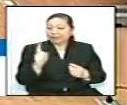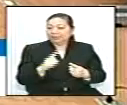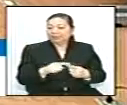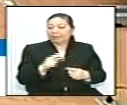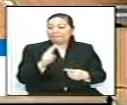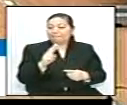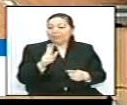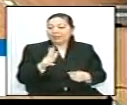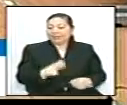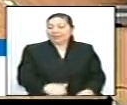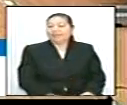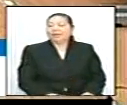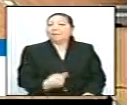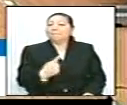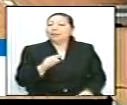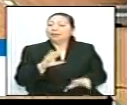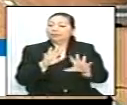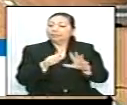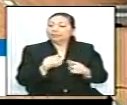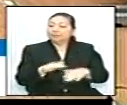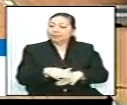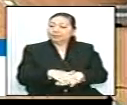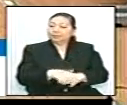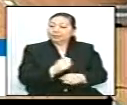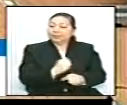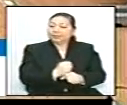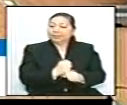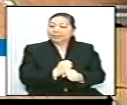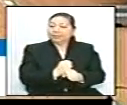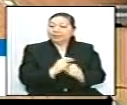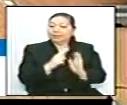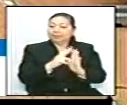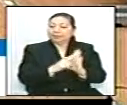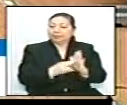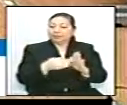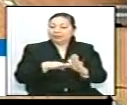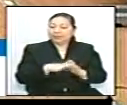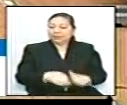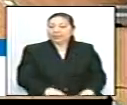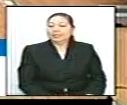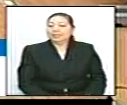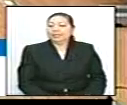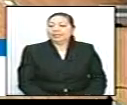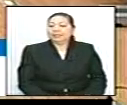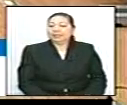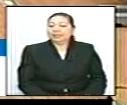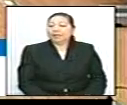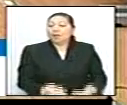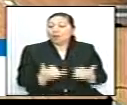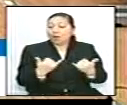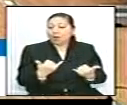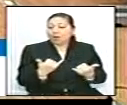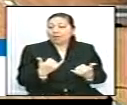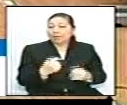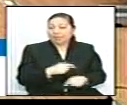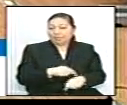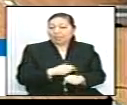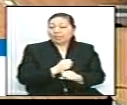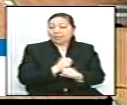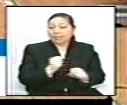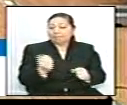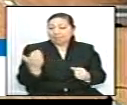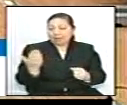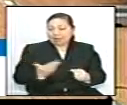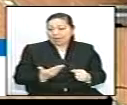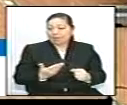día 23 para la elaboración del plan de trabajo y reglamento interno. El día de hoy, a primera hora, se ha recibido el